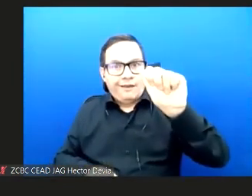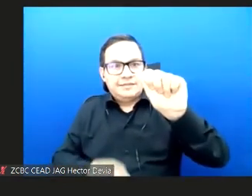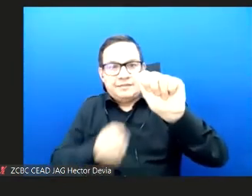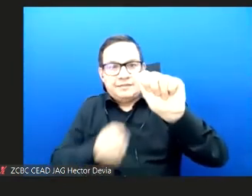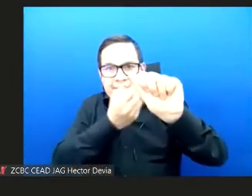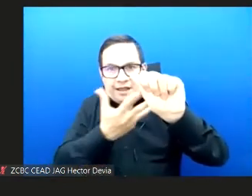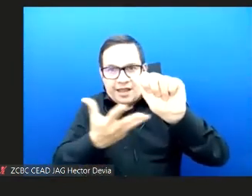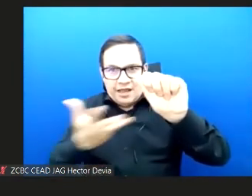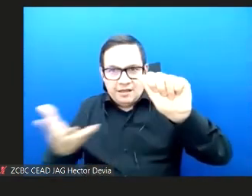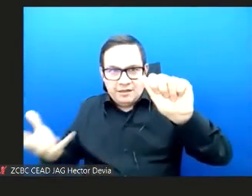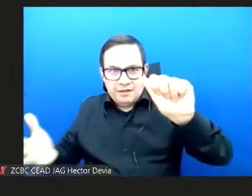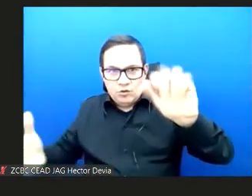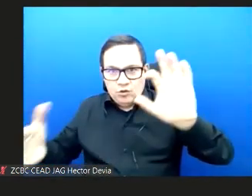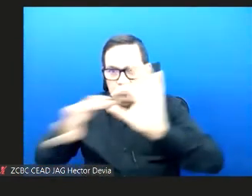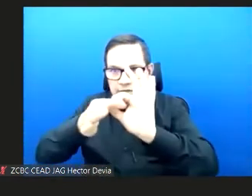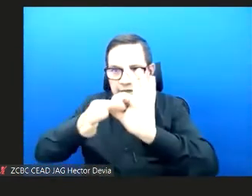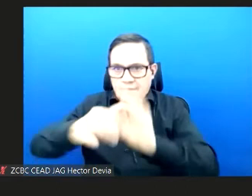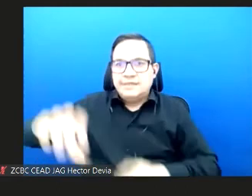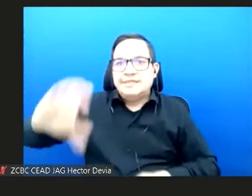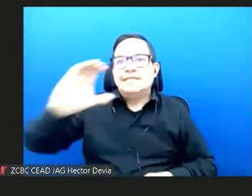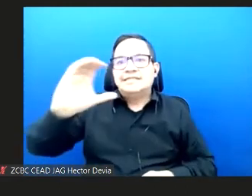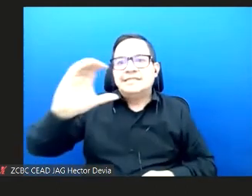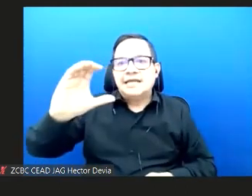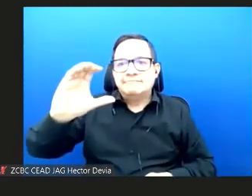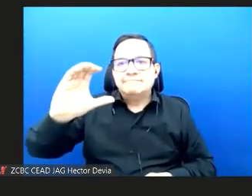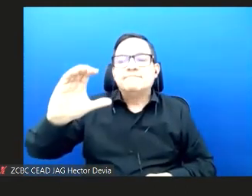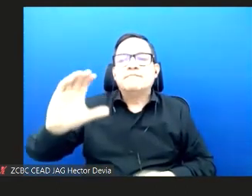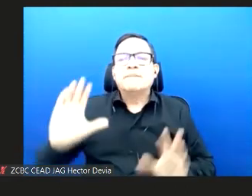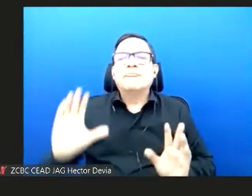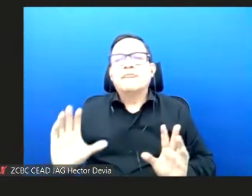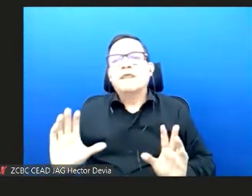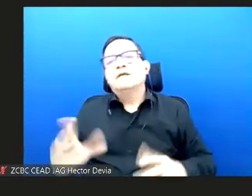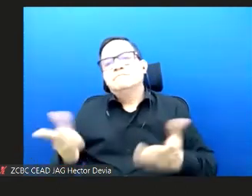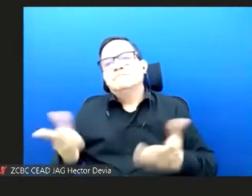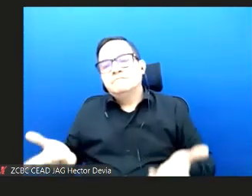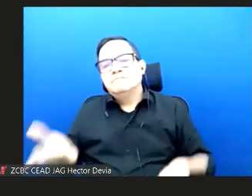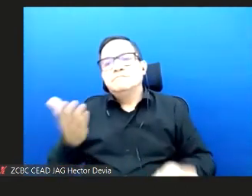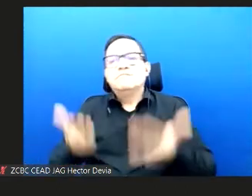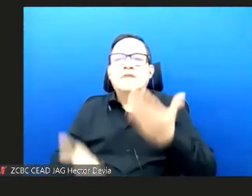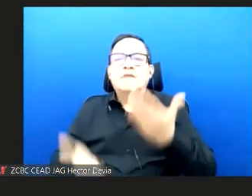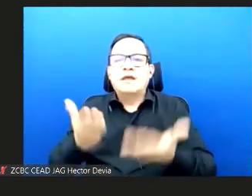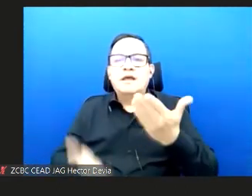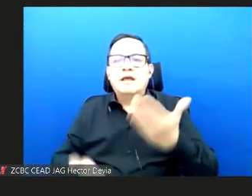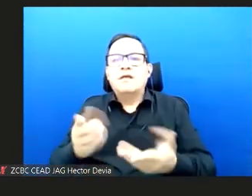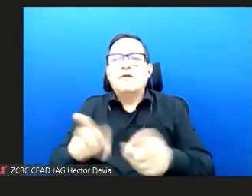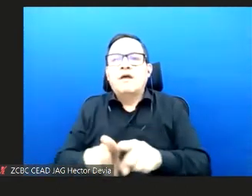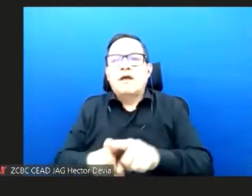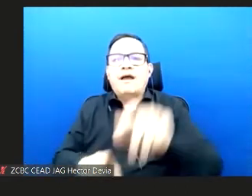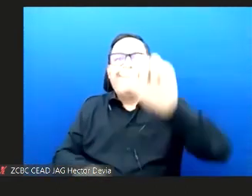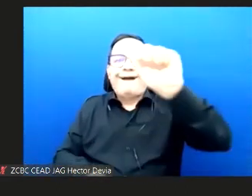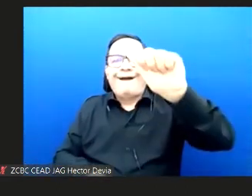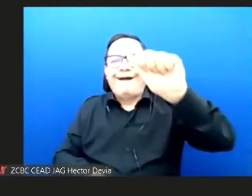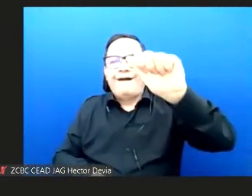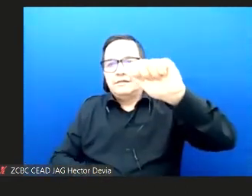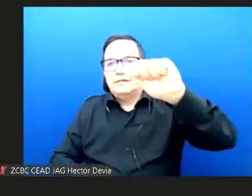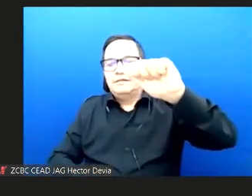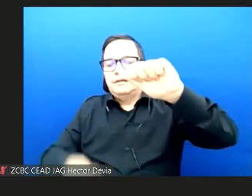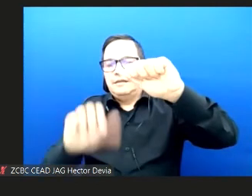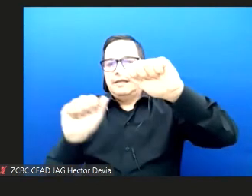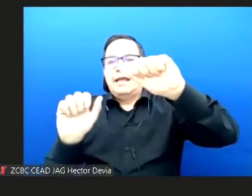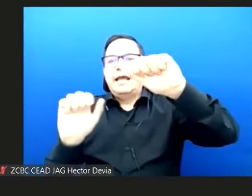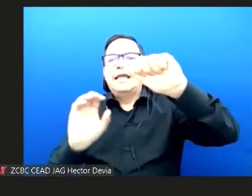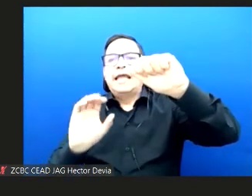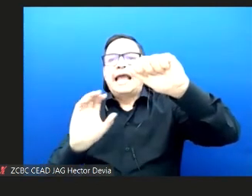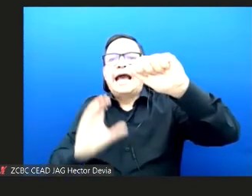A unidos con los elementos de C, ¿no? Entonces colorearíamos el A y colorearíamos el C, ¿no es cierto?